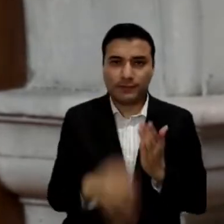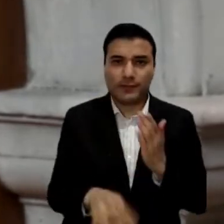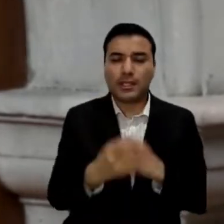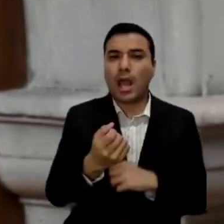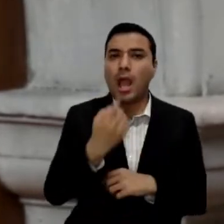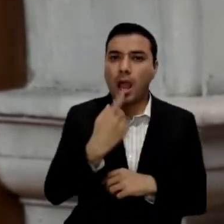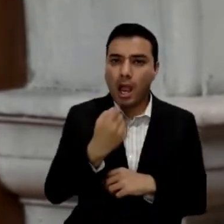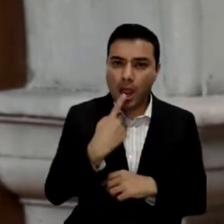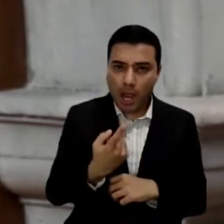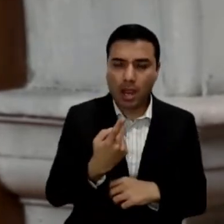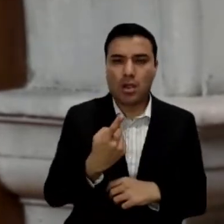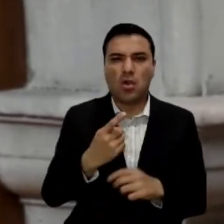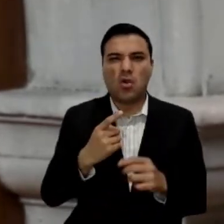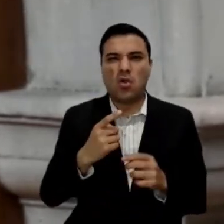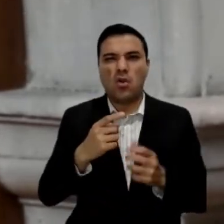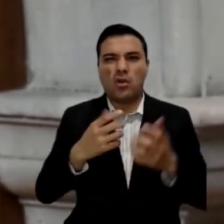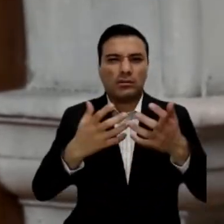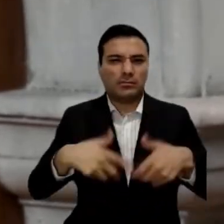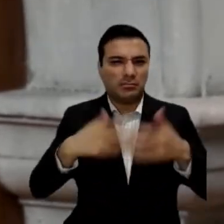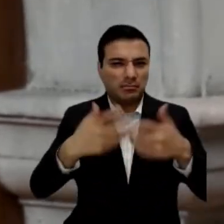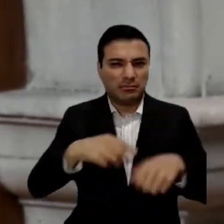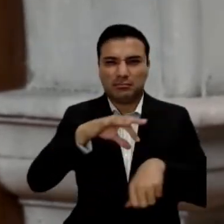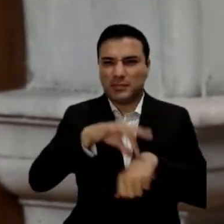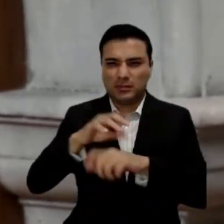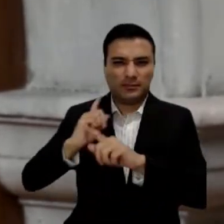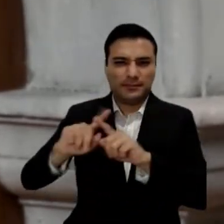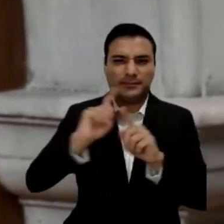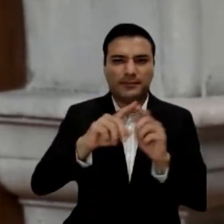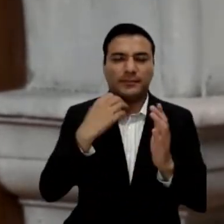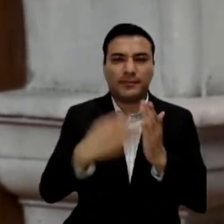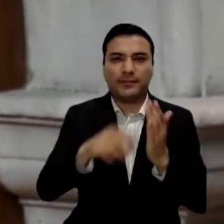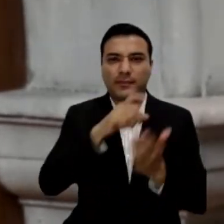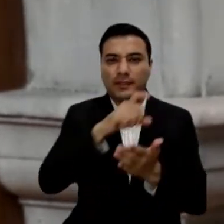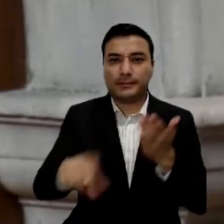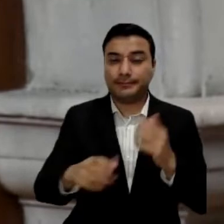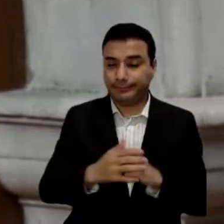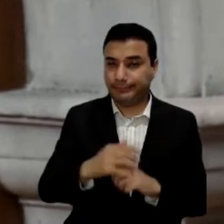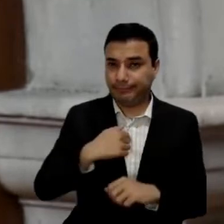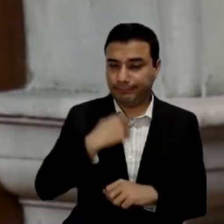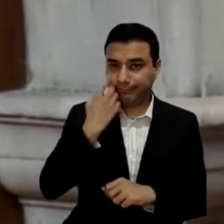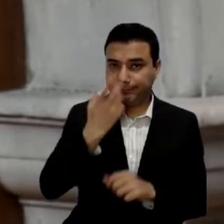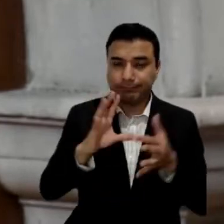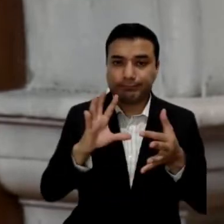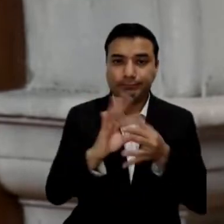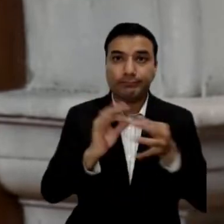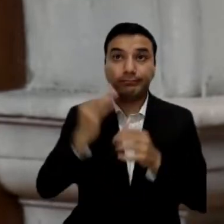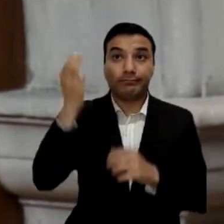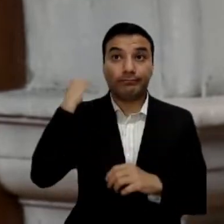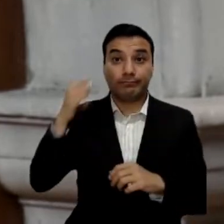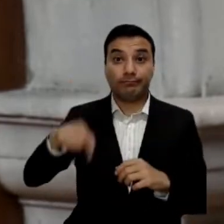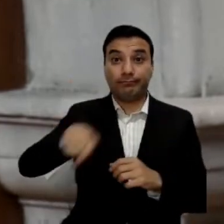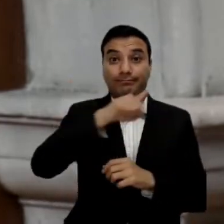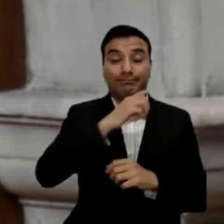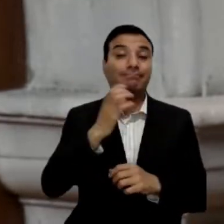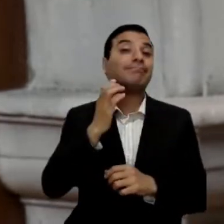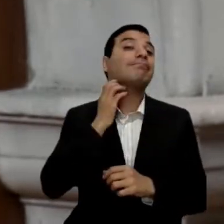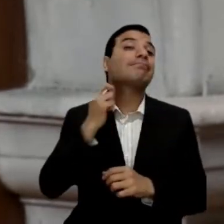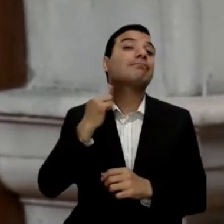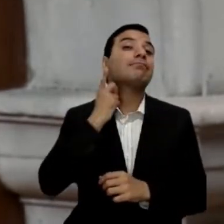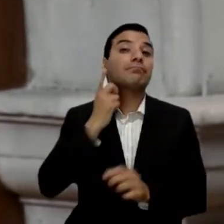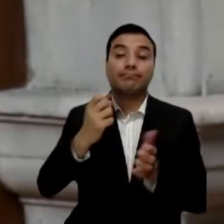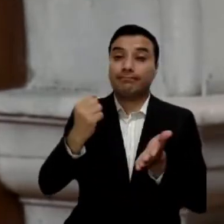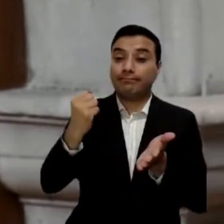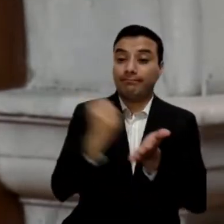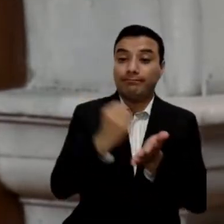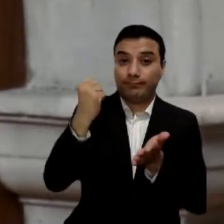médicos. Y aquí sumaría esta soberanía: el año pasado aprobó que dentro del cuadro básico de salud para la